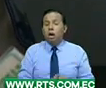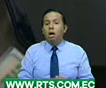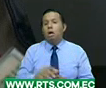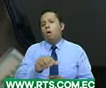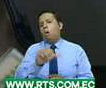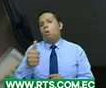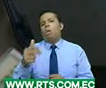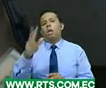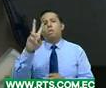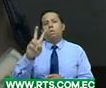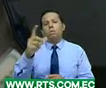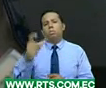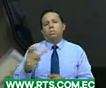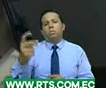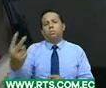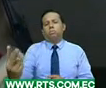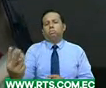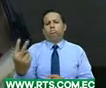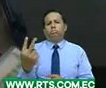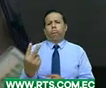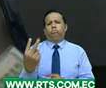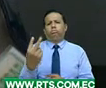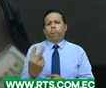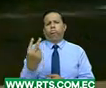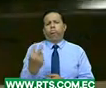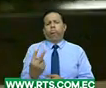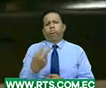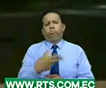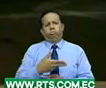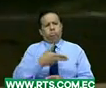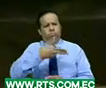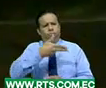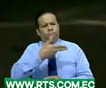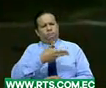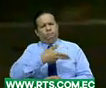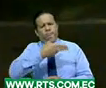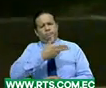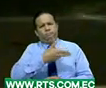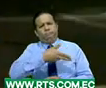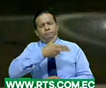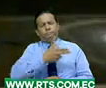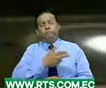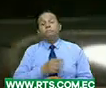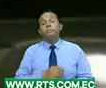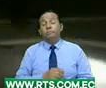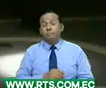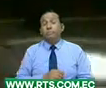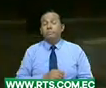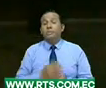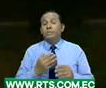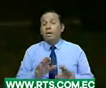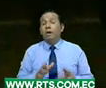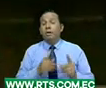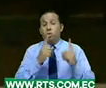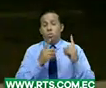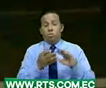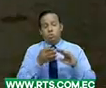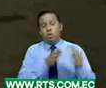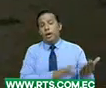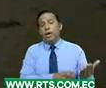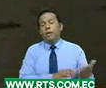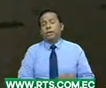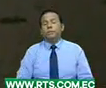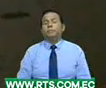otros dos objetos quienes habrían salido de la maleza del sector con armas de fuego y habrían procedido a dispararles